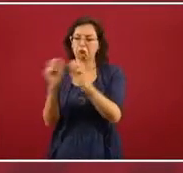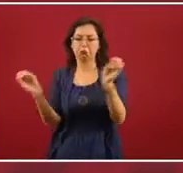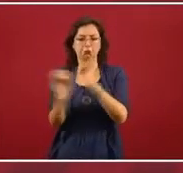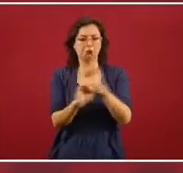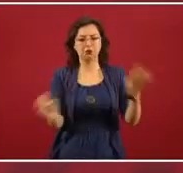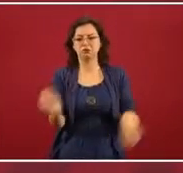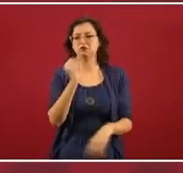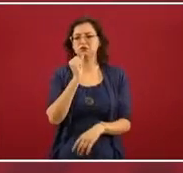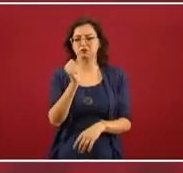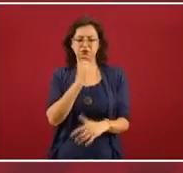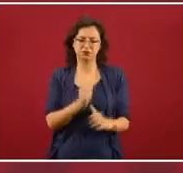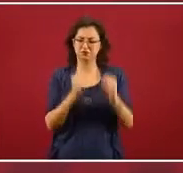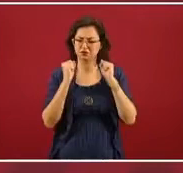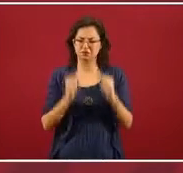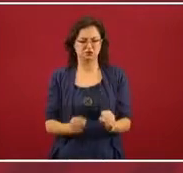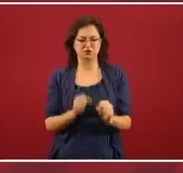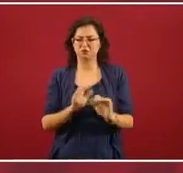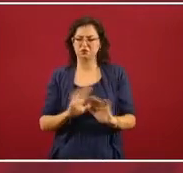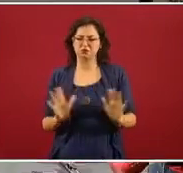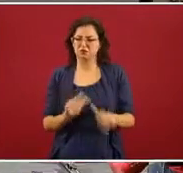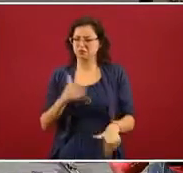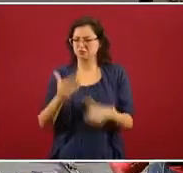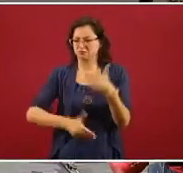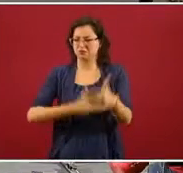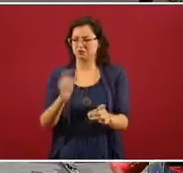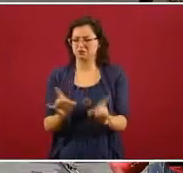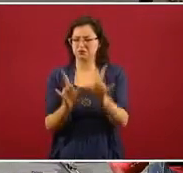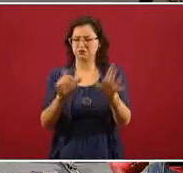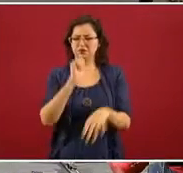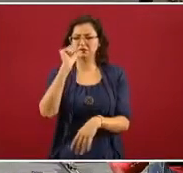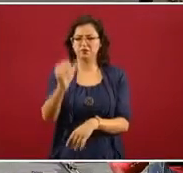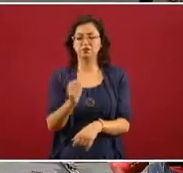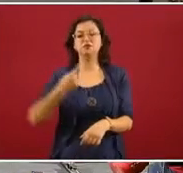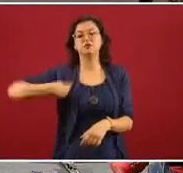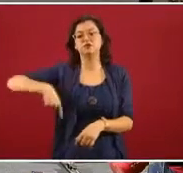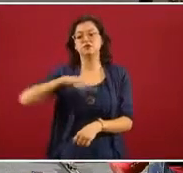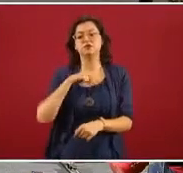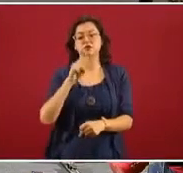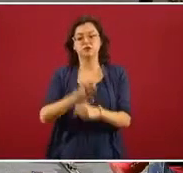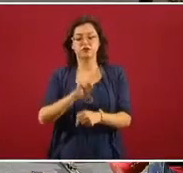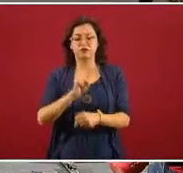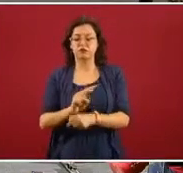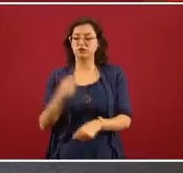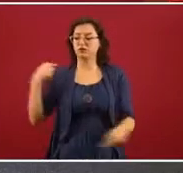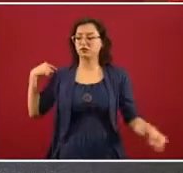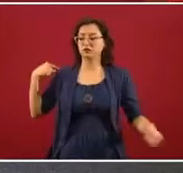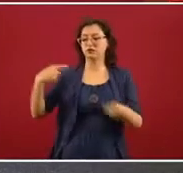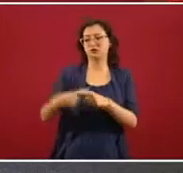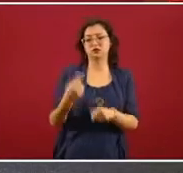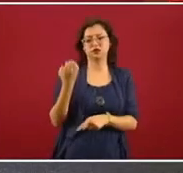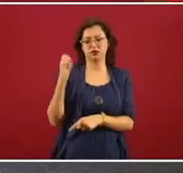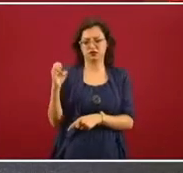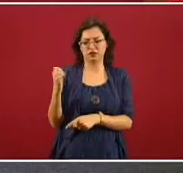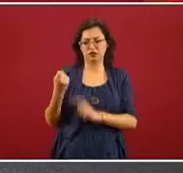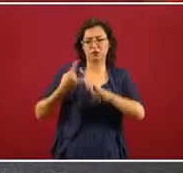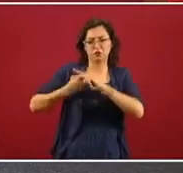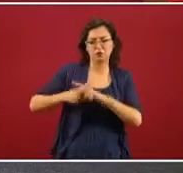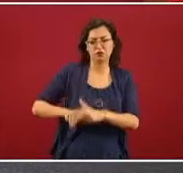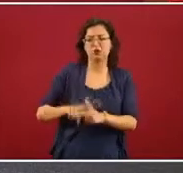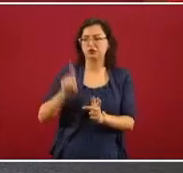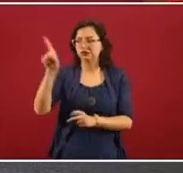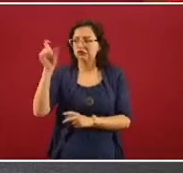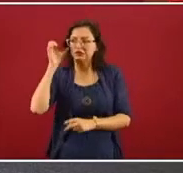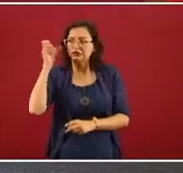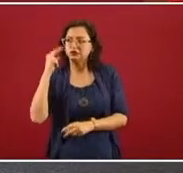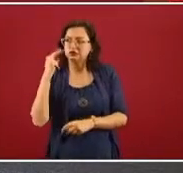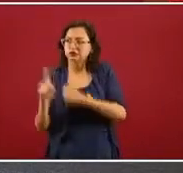seguro que no va a suceder, porque ya hubiera sucedido. Esto lo estamos monitoreando desde enero. Cuando vimos que en China había